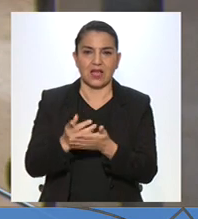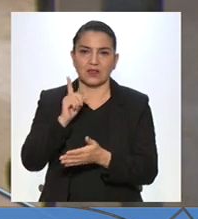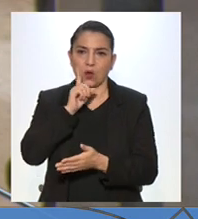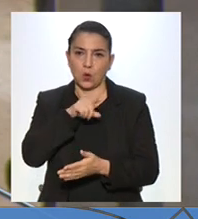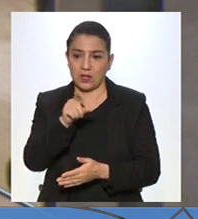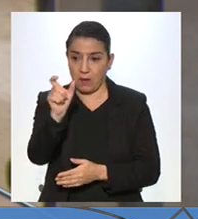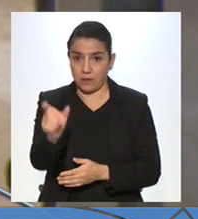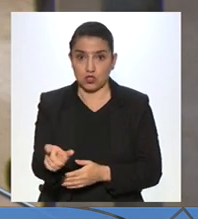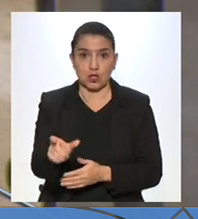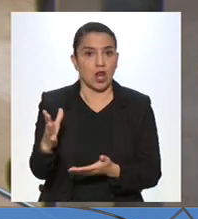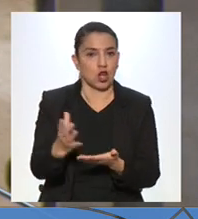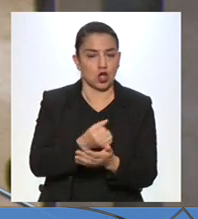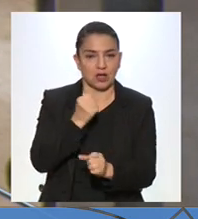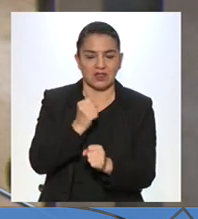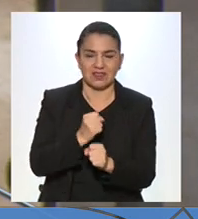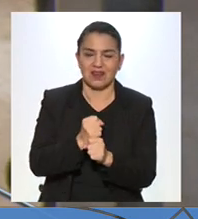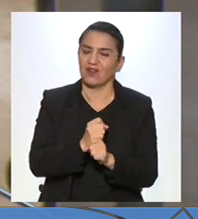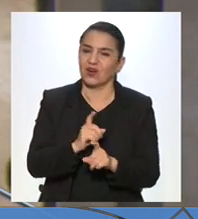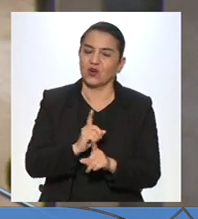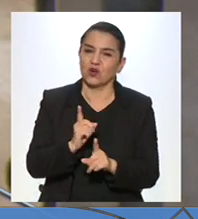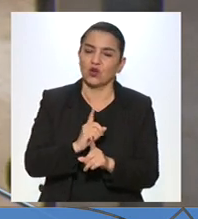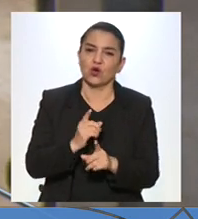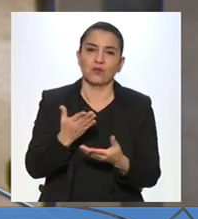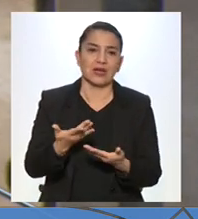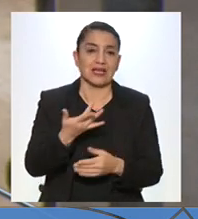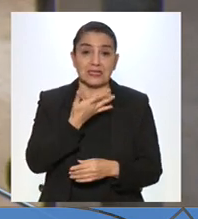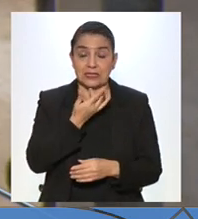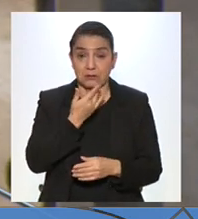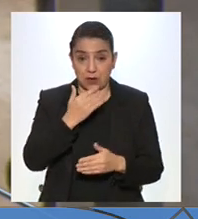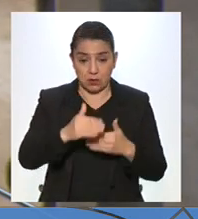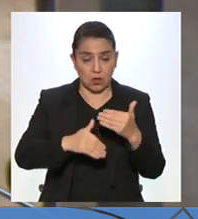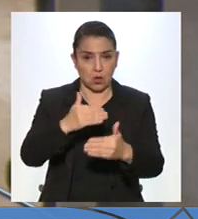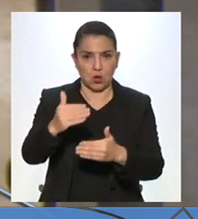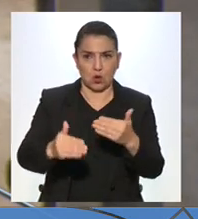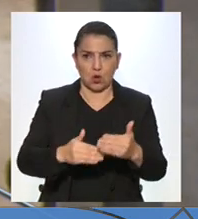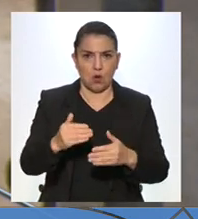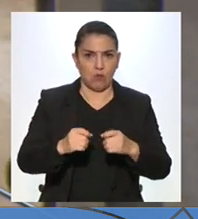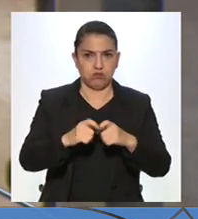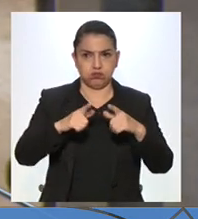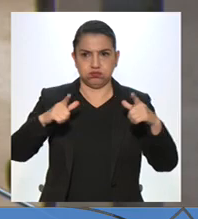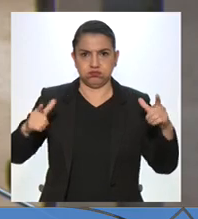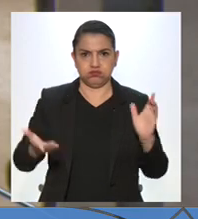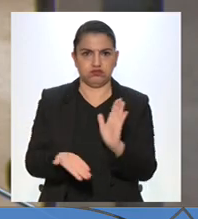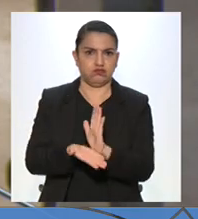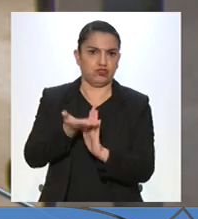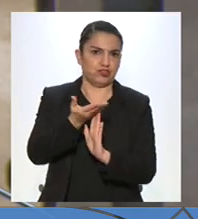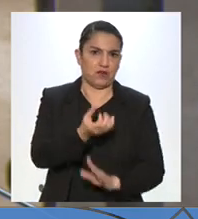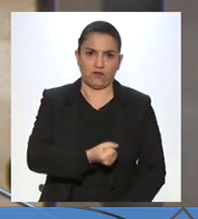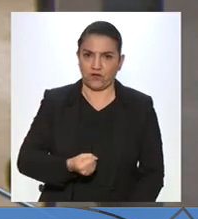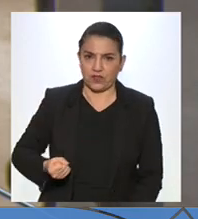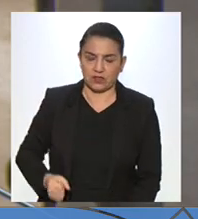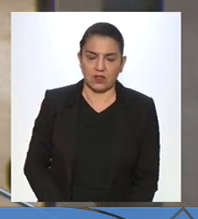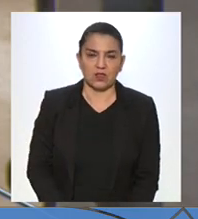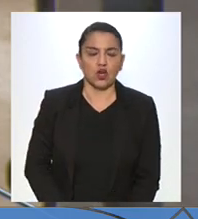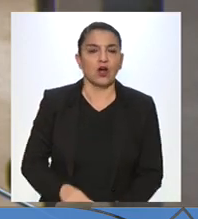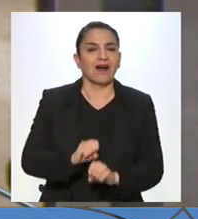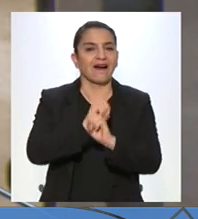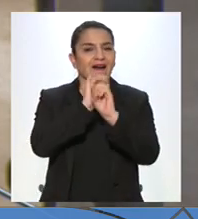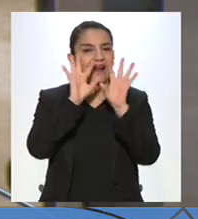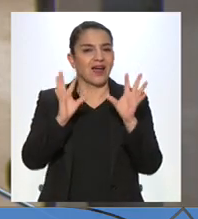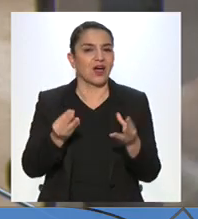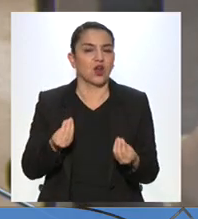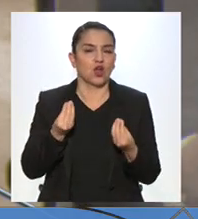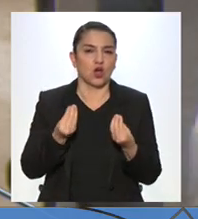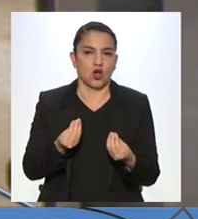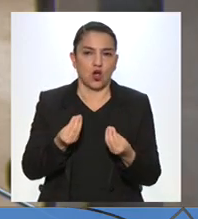empleo, porque simplemente lo que vamos a tener a esa altura es una enorme inflación. Entonces tenemos que tener claro cuáles son